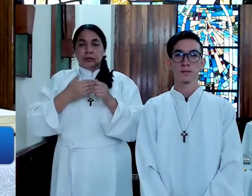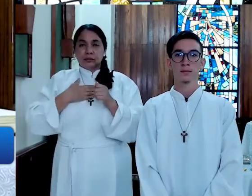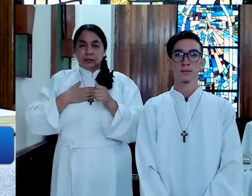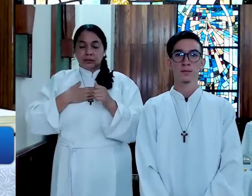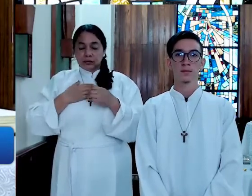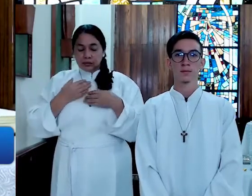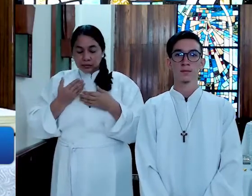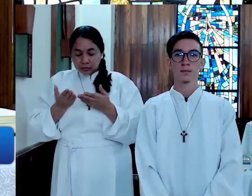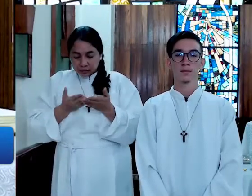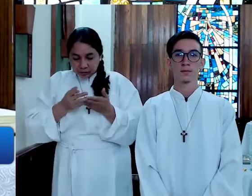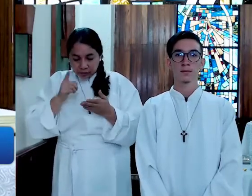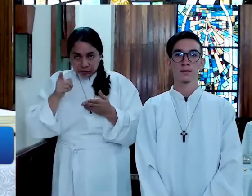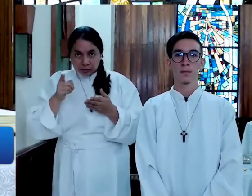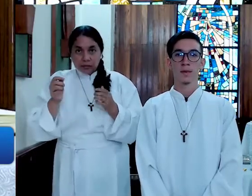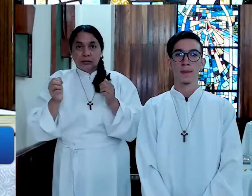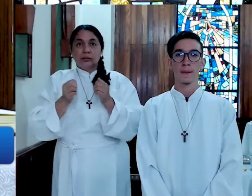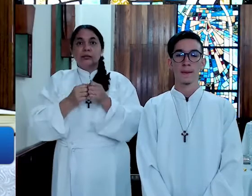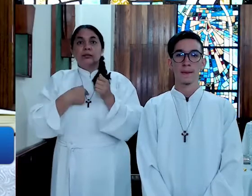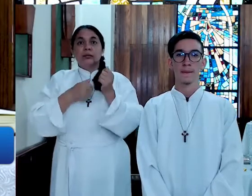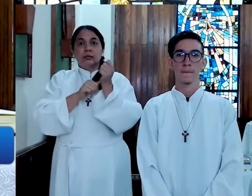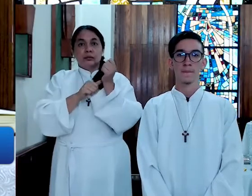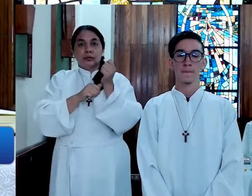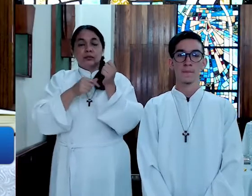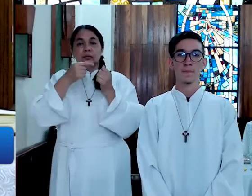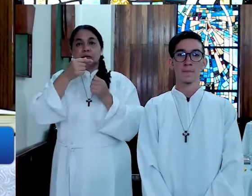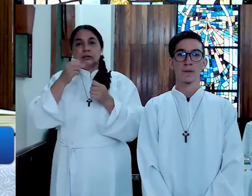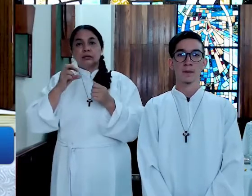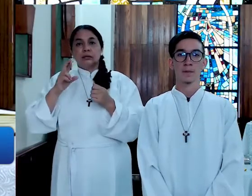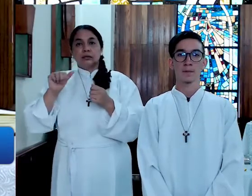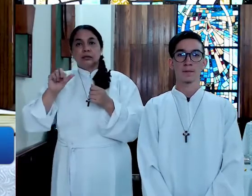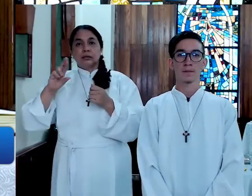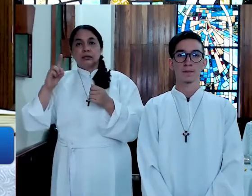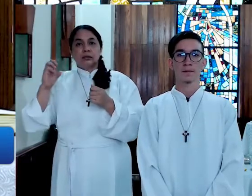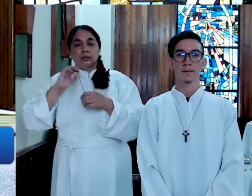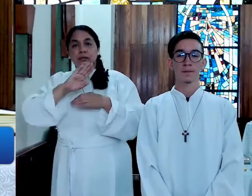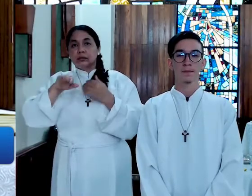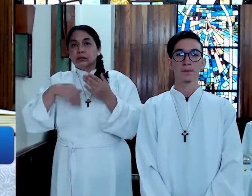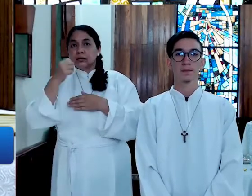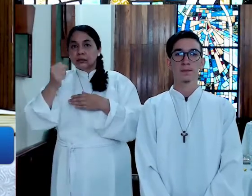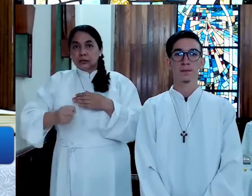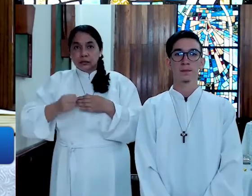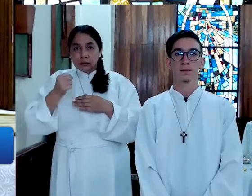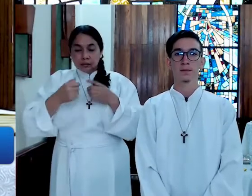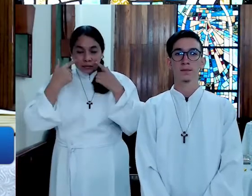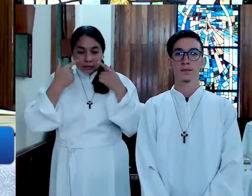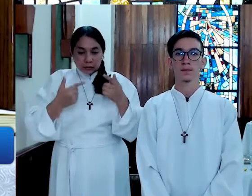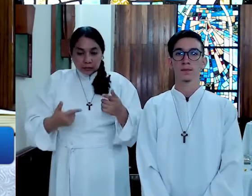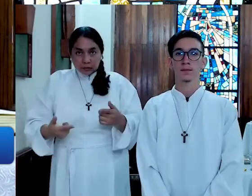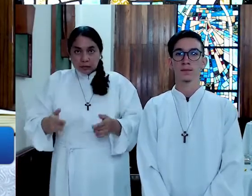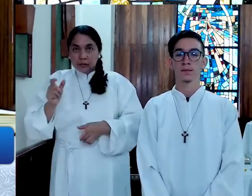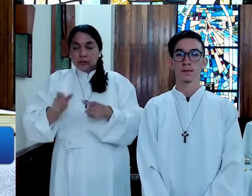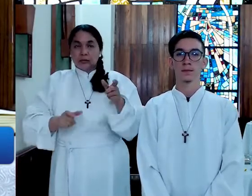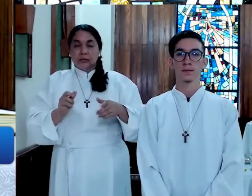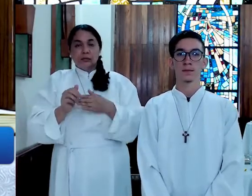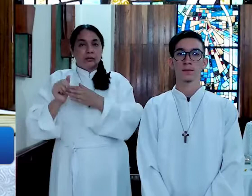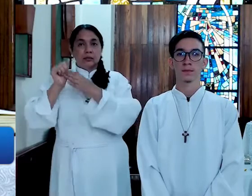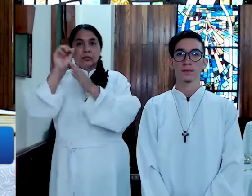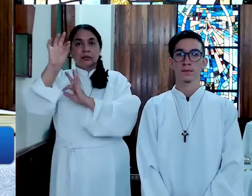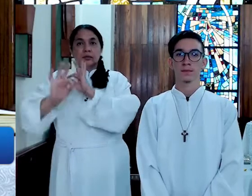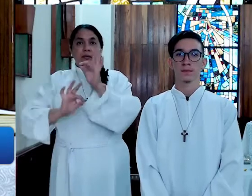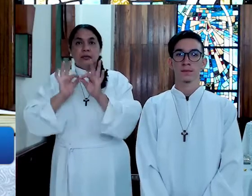siervo tuyo, con mi hermano Gerardo y todos los pastores que cuide tu pueblo, llévala a su